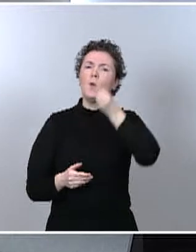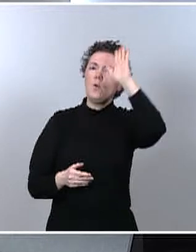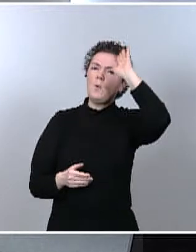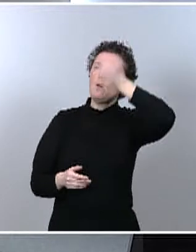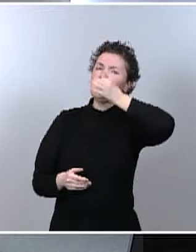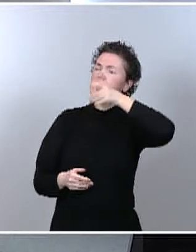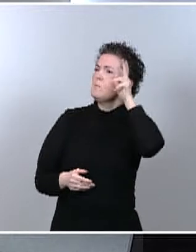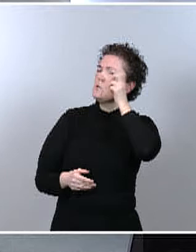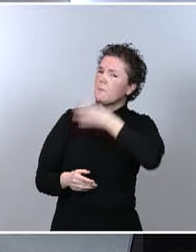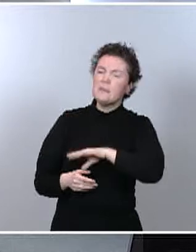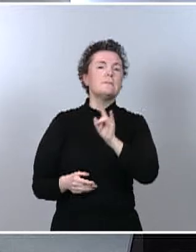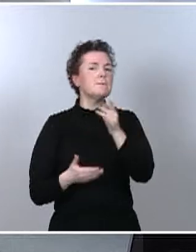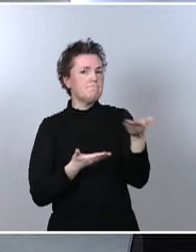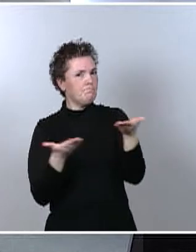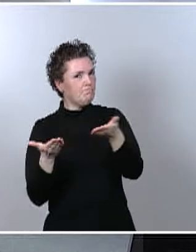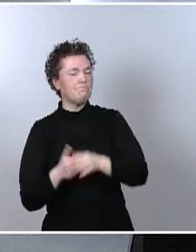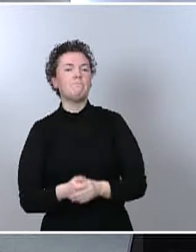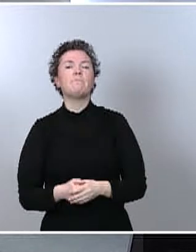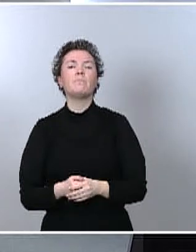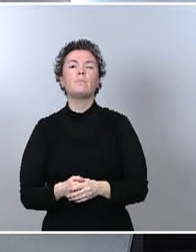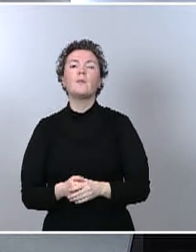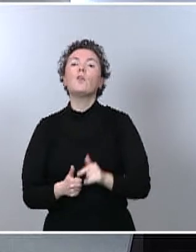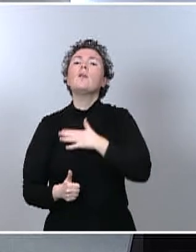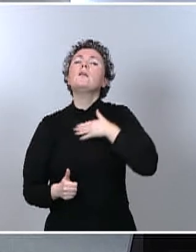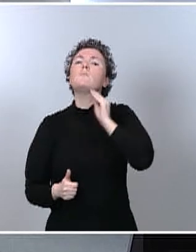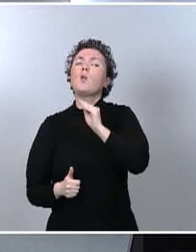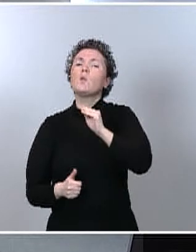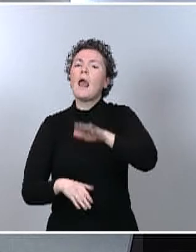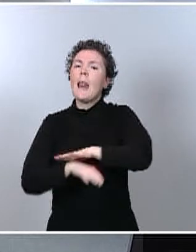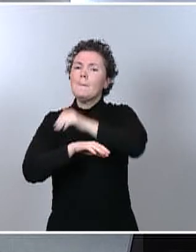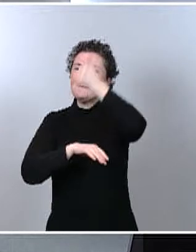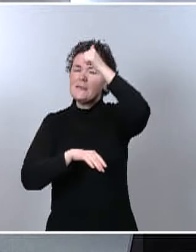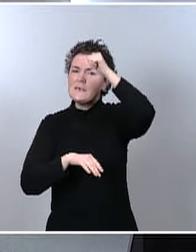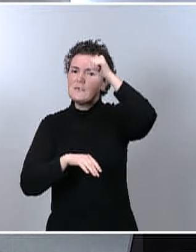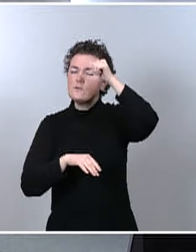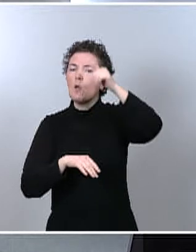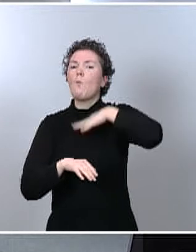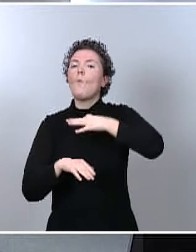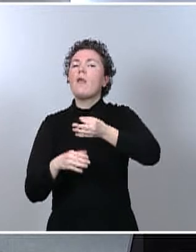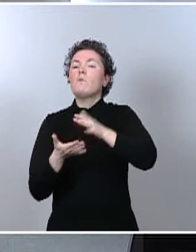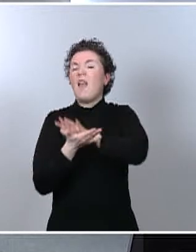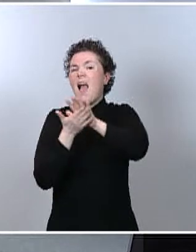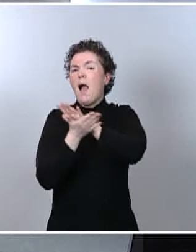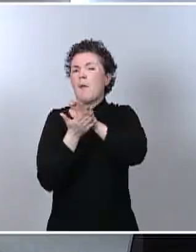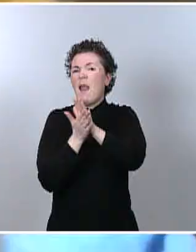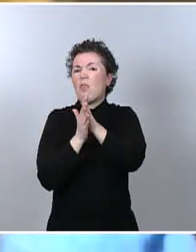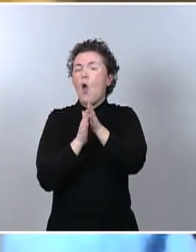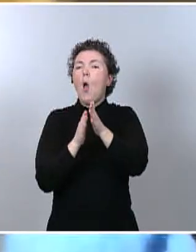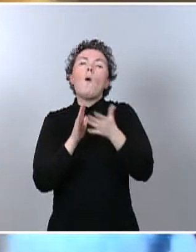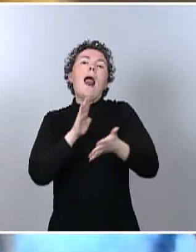disposición del presidente y al servicio de mi país. Es el turno de Irene Pérez, del Español.